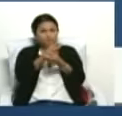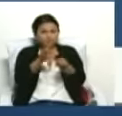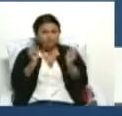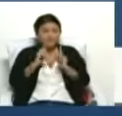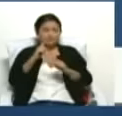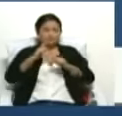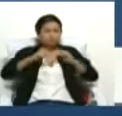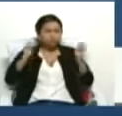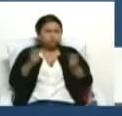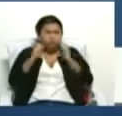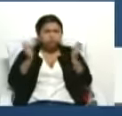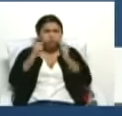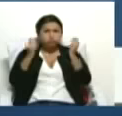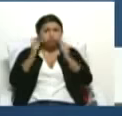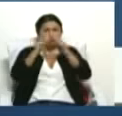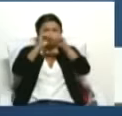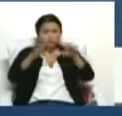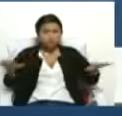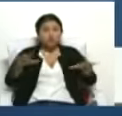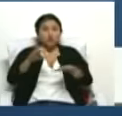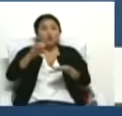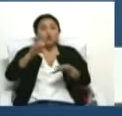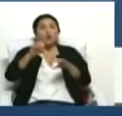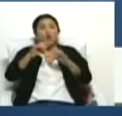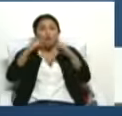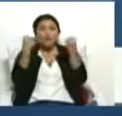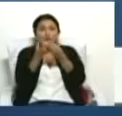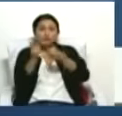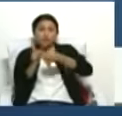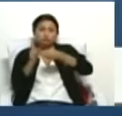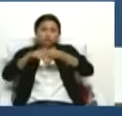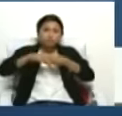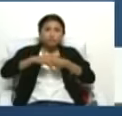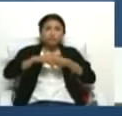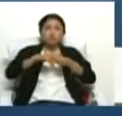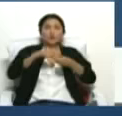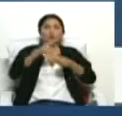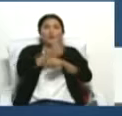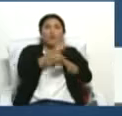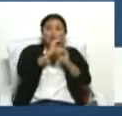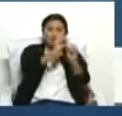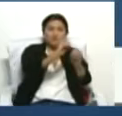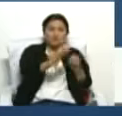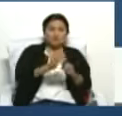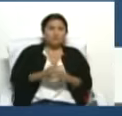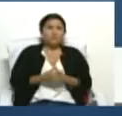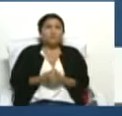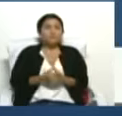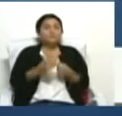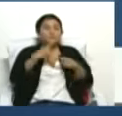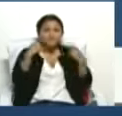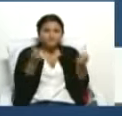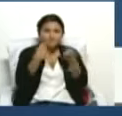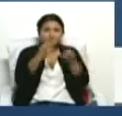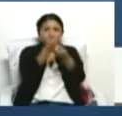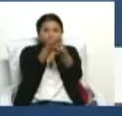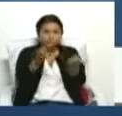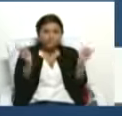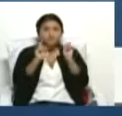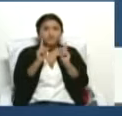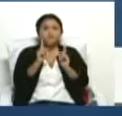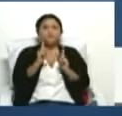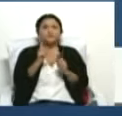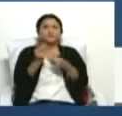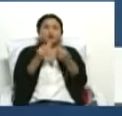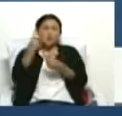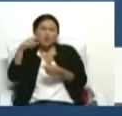campaña que algunas ONGs tarifadas realizaron al respecto. Yo me pregunto, ¿cómo califican en